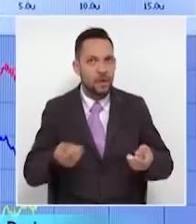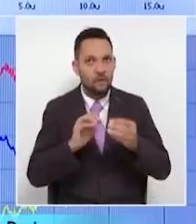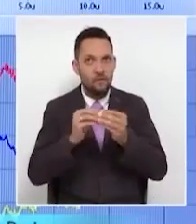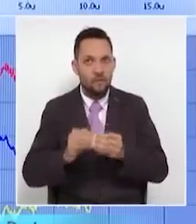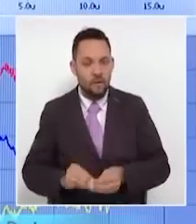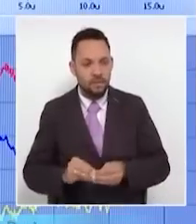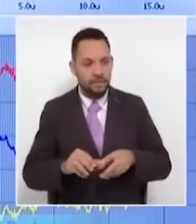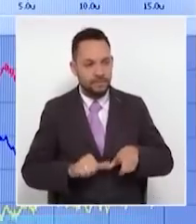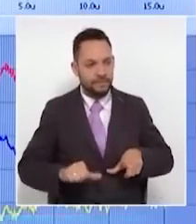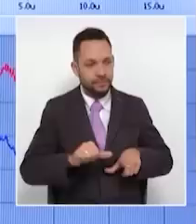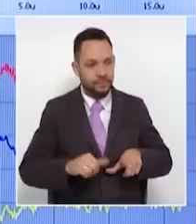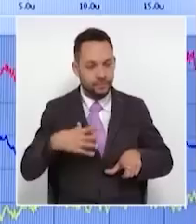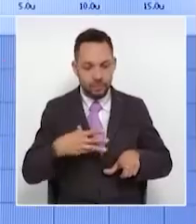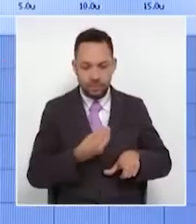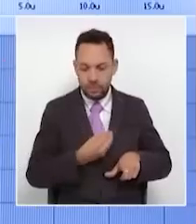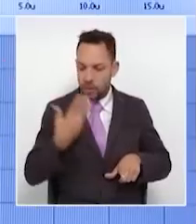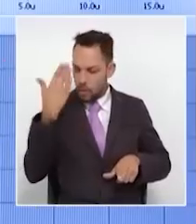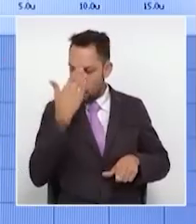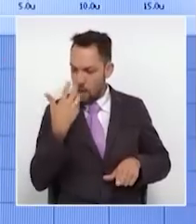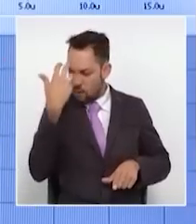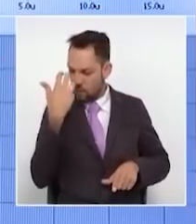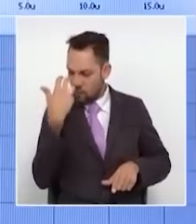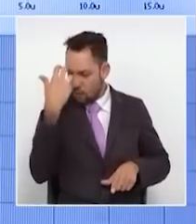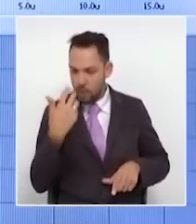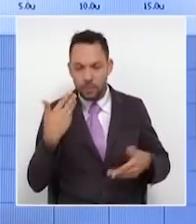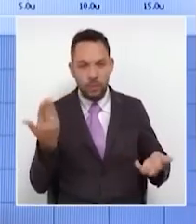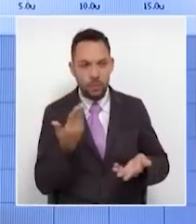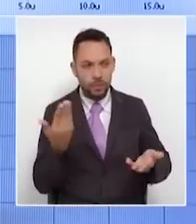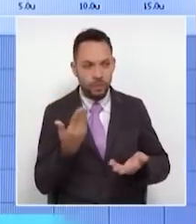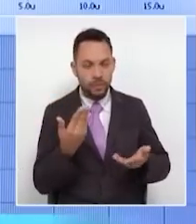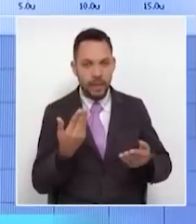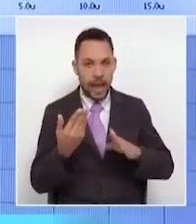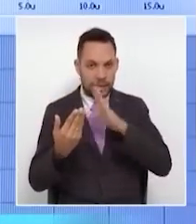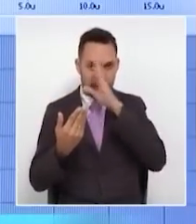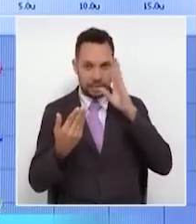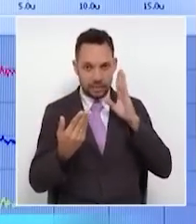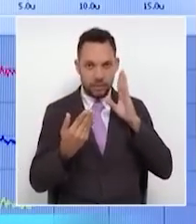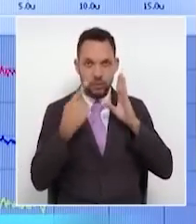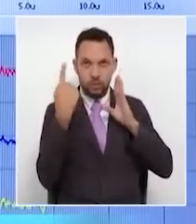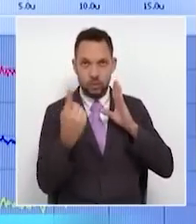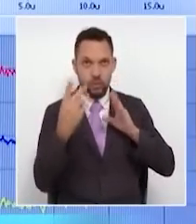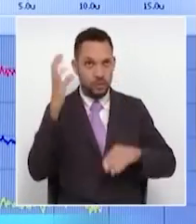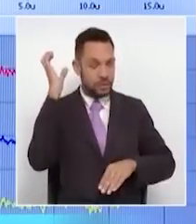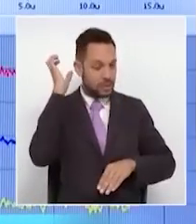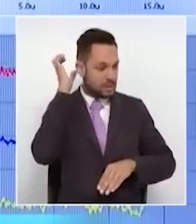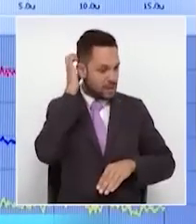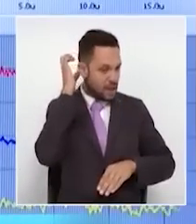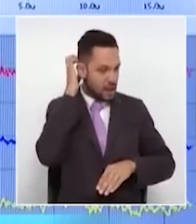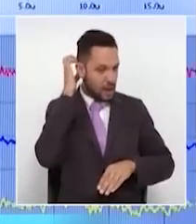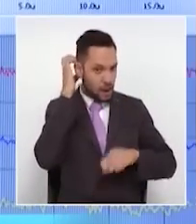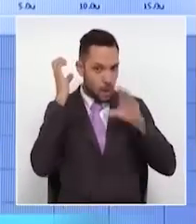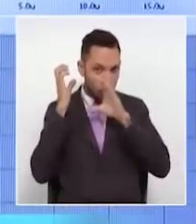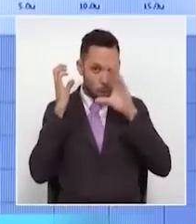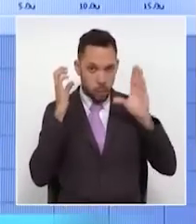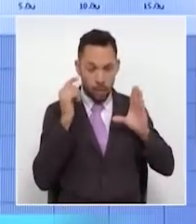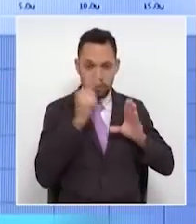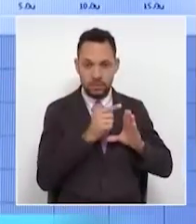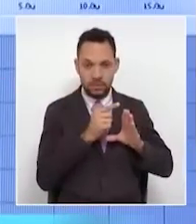este caso estoy evaluando la parte lateral del cerebro que se llaman los lóbulos